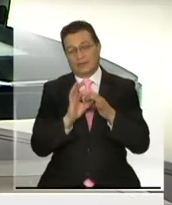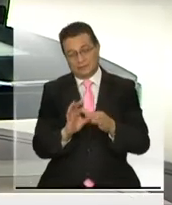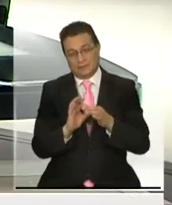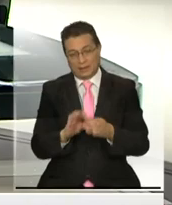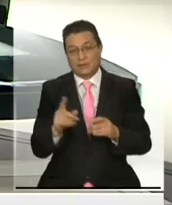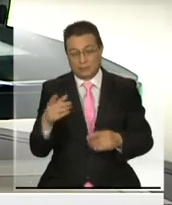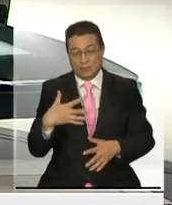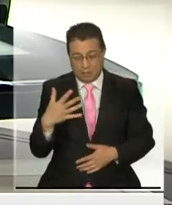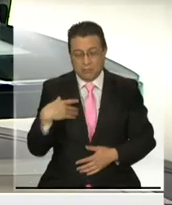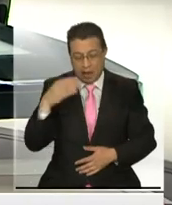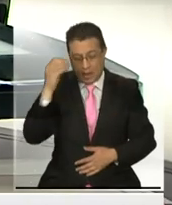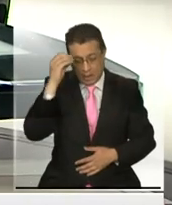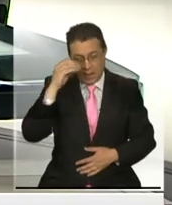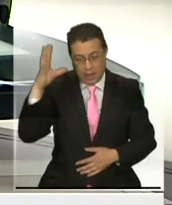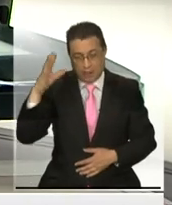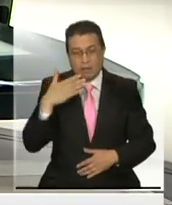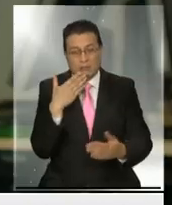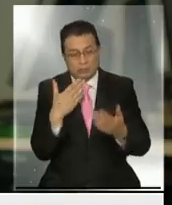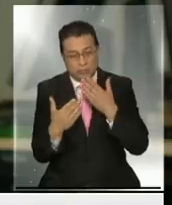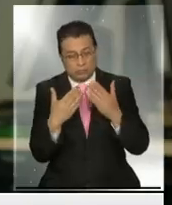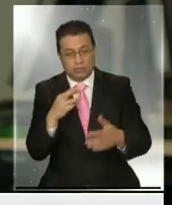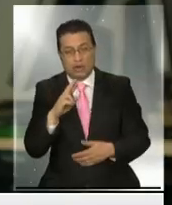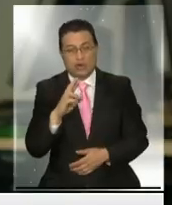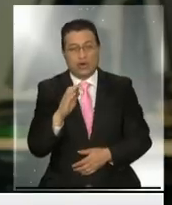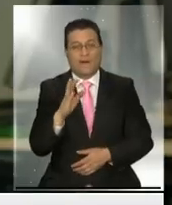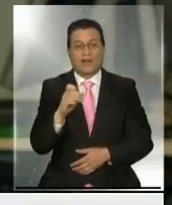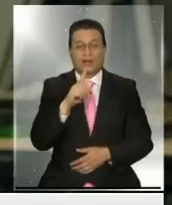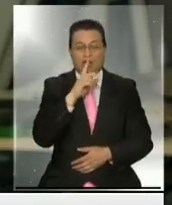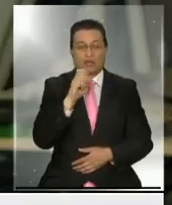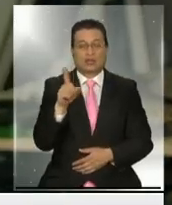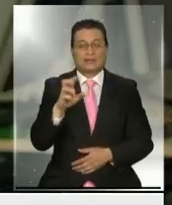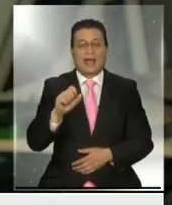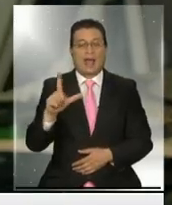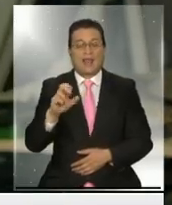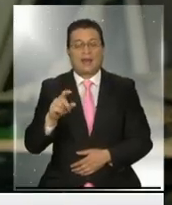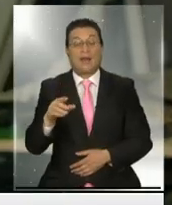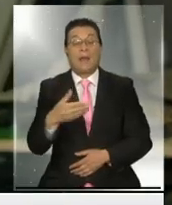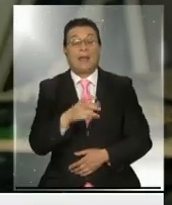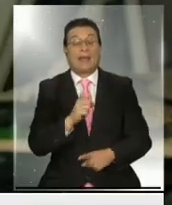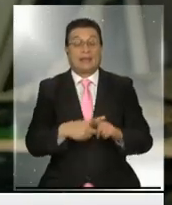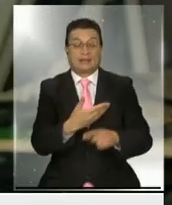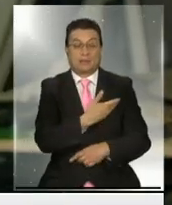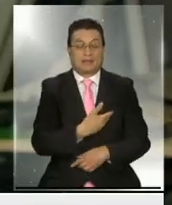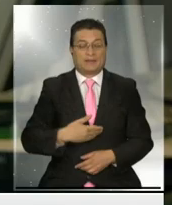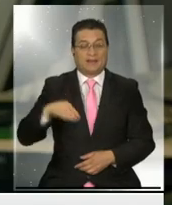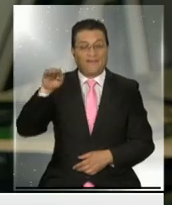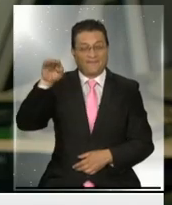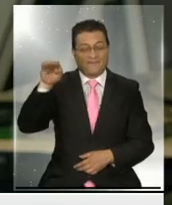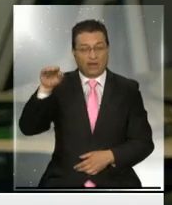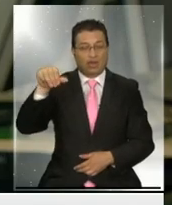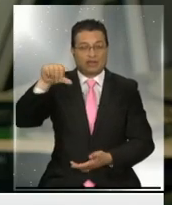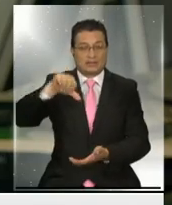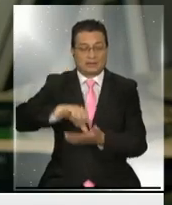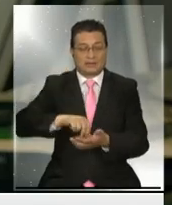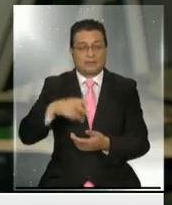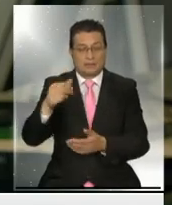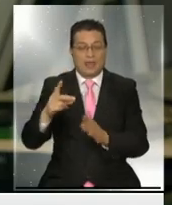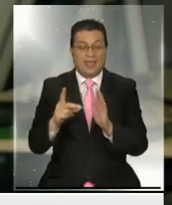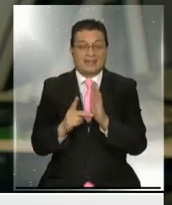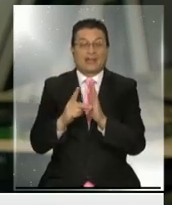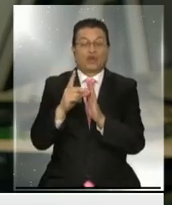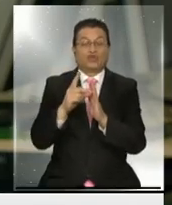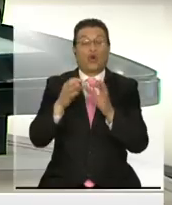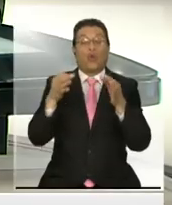al menos he disfrutado esta conversación don roberto zahler expresidente del banco central miembro del foro para el desarrollo justo y sustentable